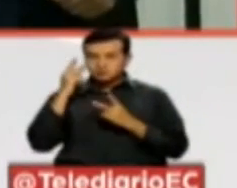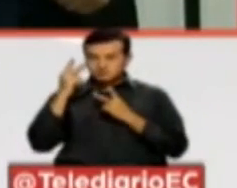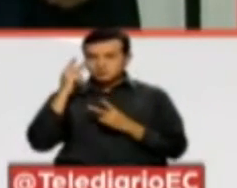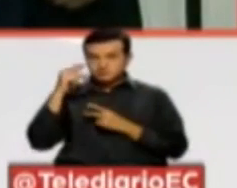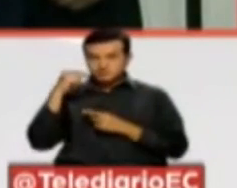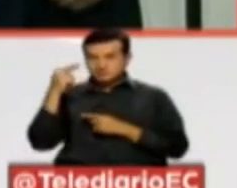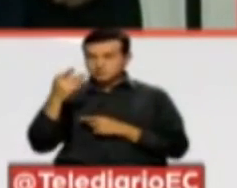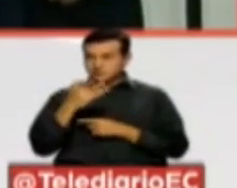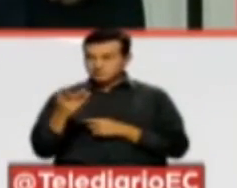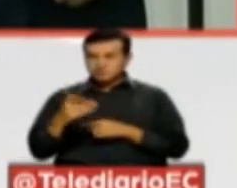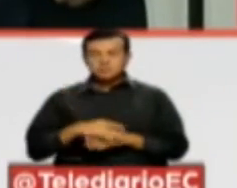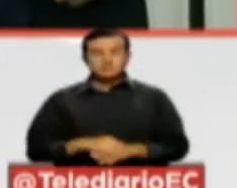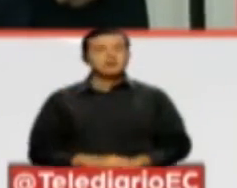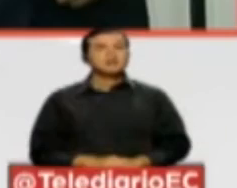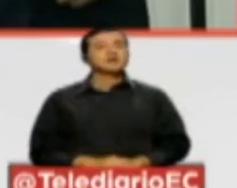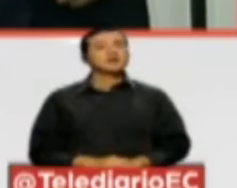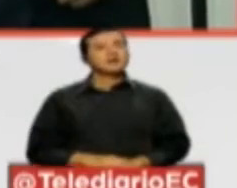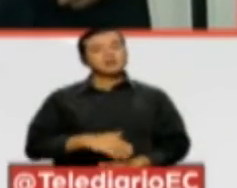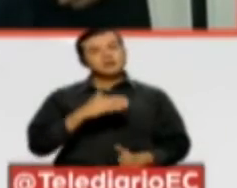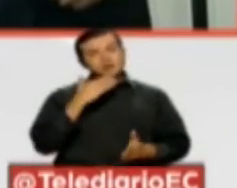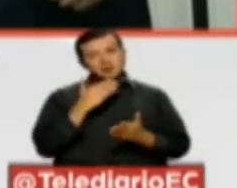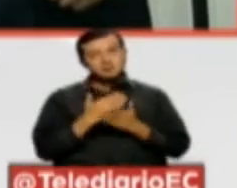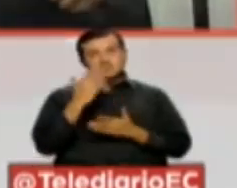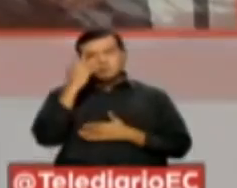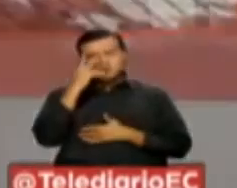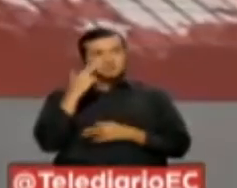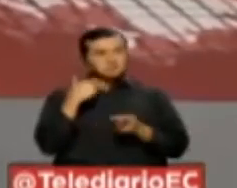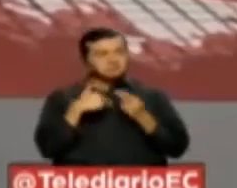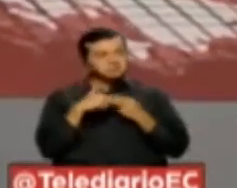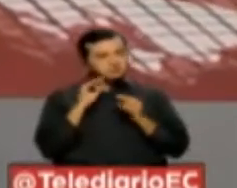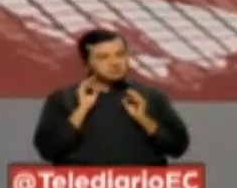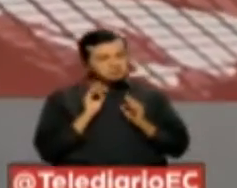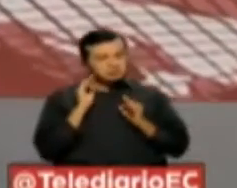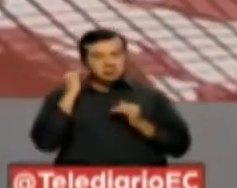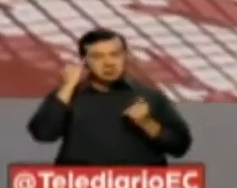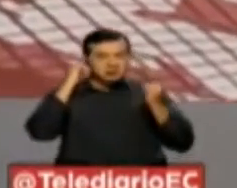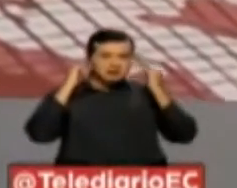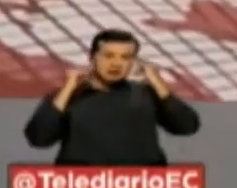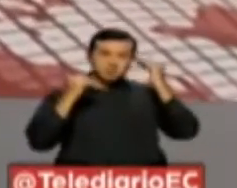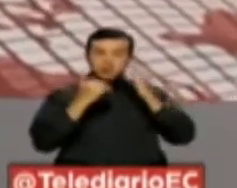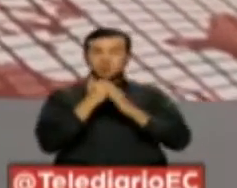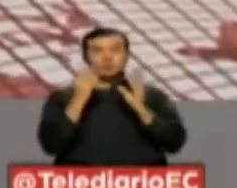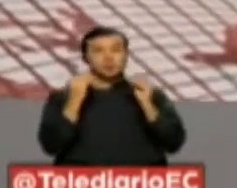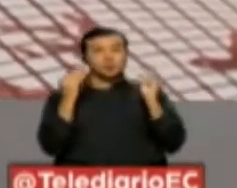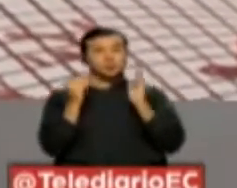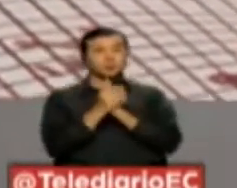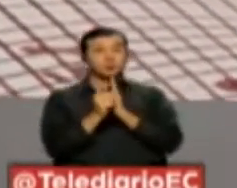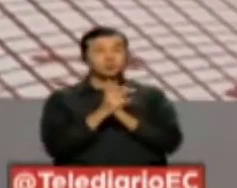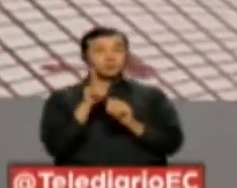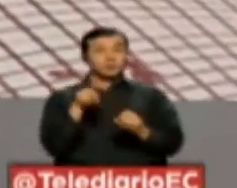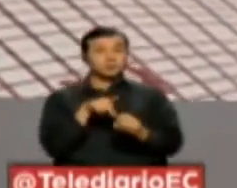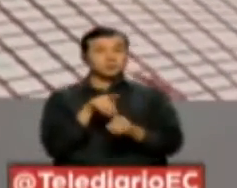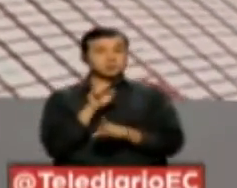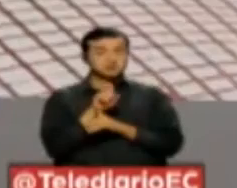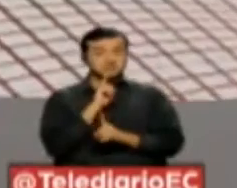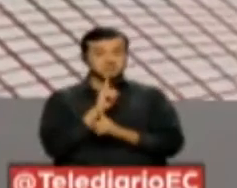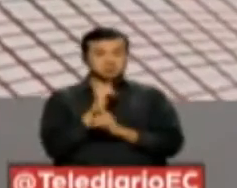vemos dentro de poco. Gracias, César. Qué bonitos emprendimientos. Y bueno, hay mucho talento en nuestro país y justamente a